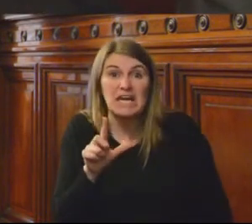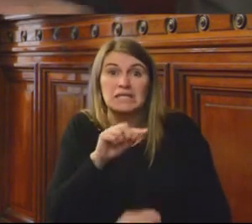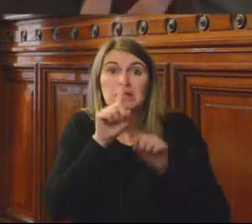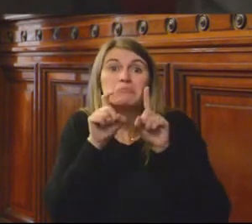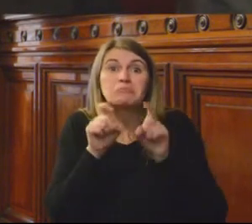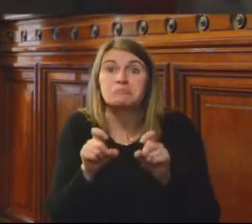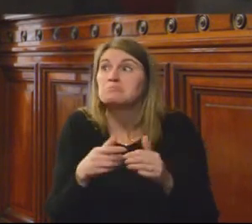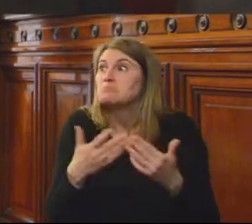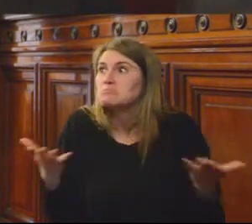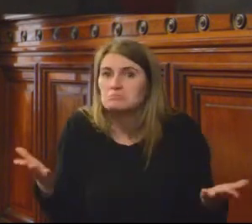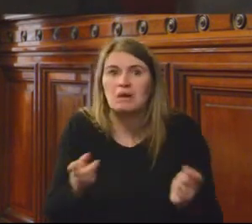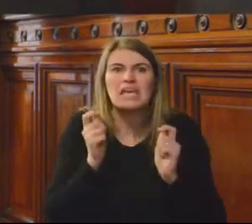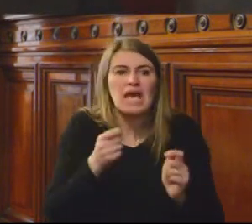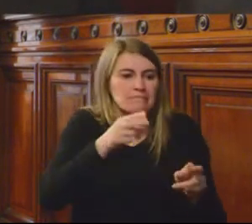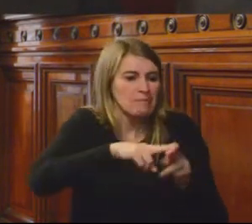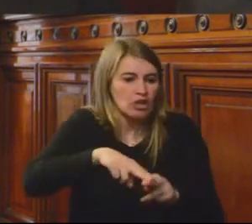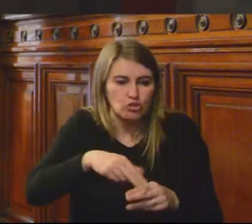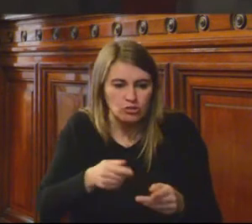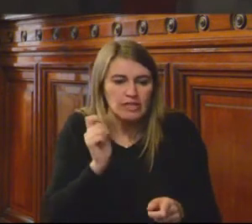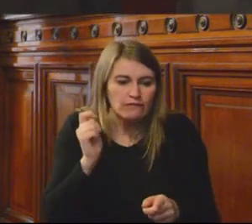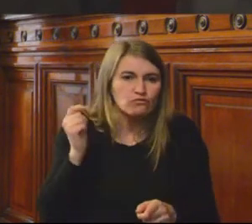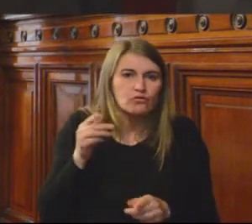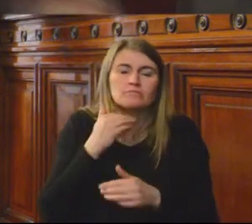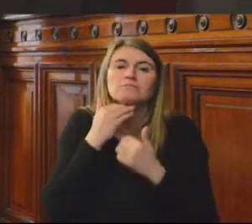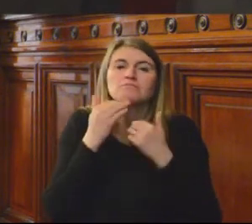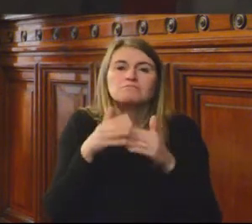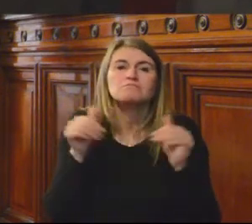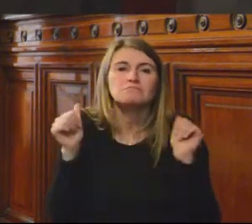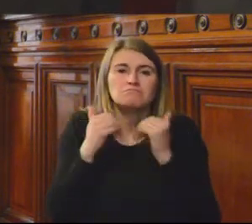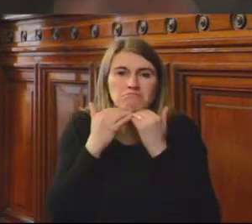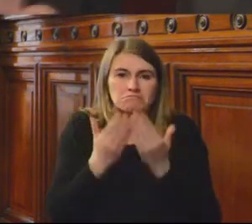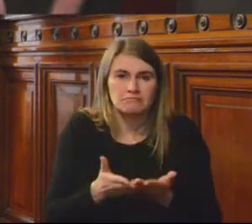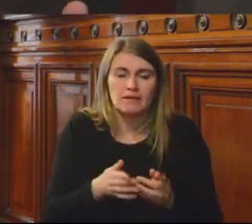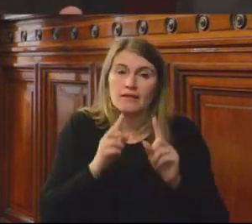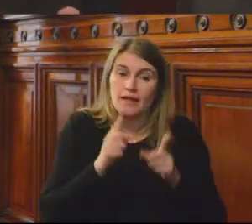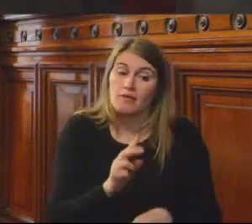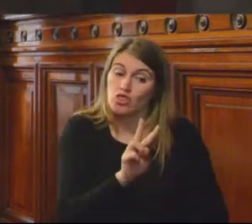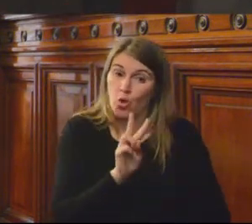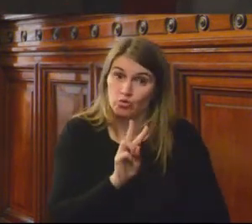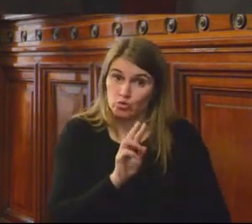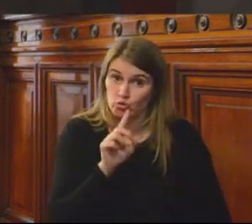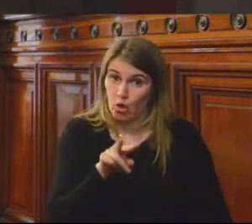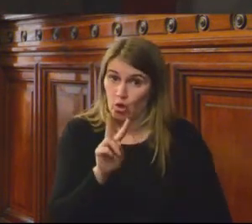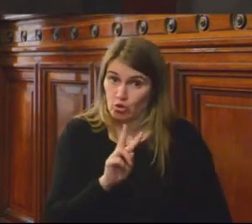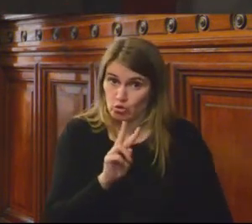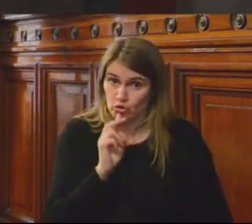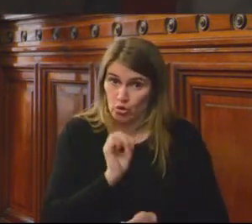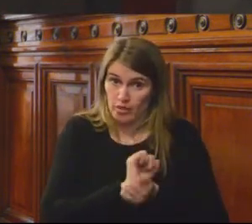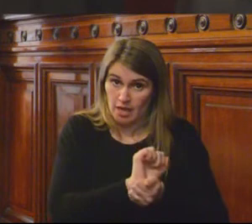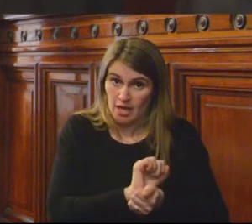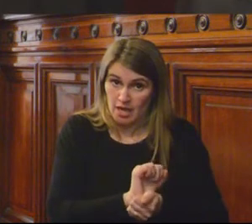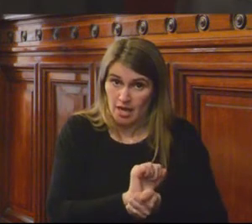el más absoluto limbo jurídico, en la más absoluta impunidad. Pero además hay que destacar que en esos 2 casos la condena que se produjo es una